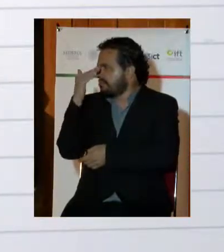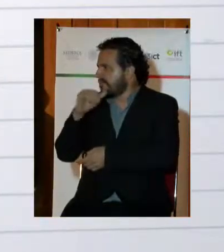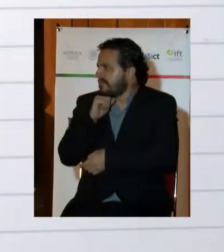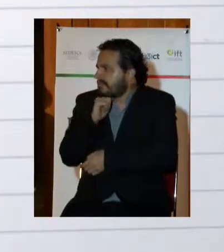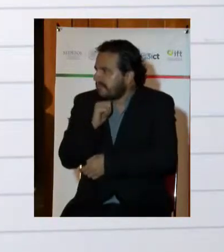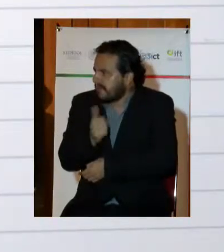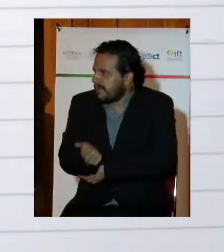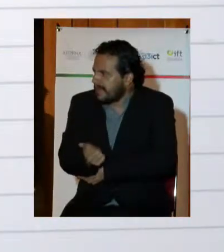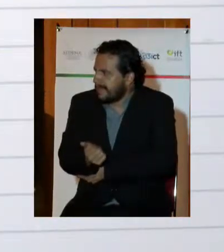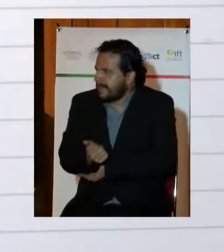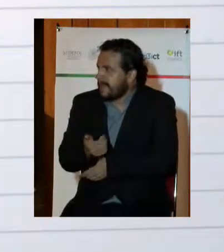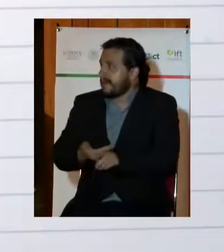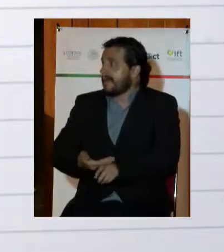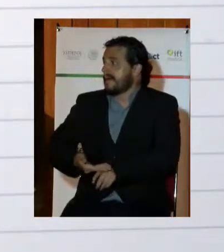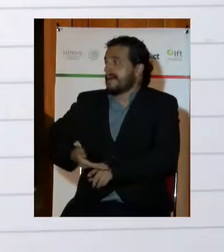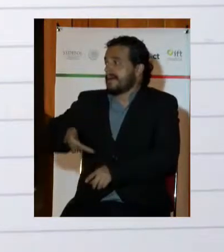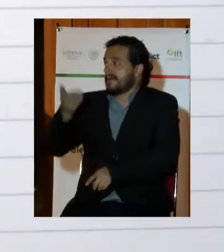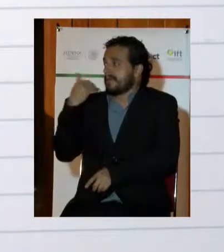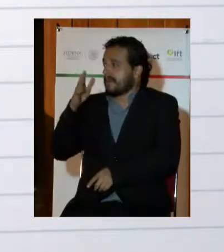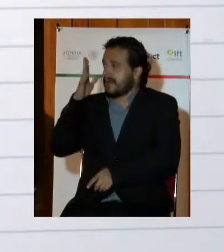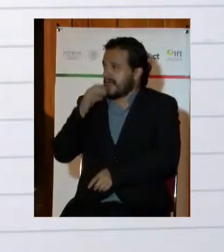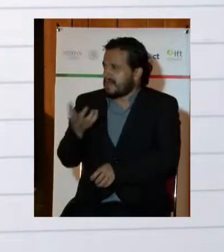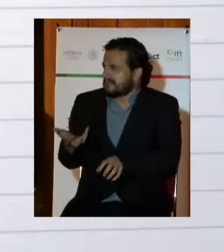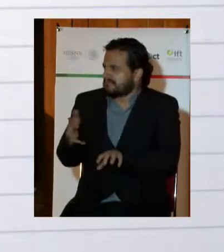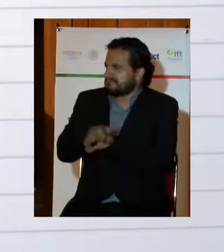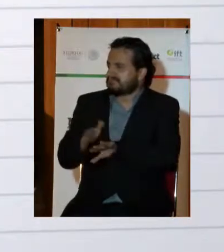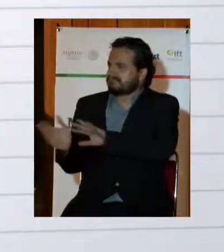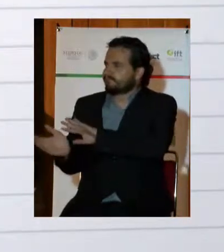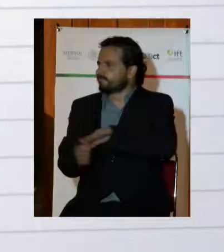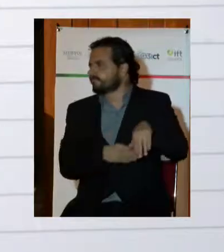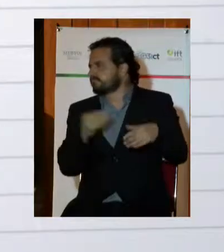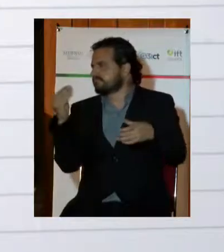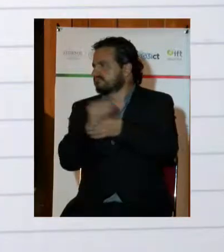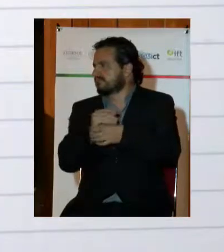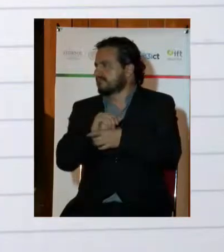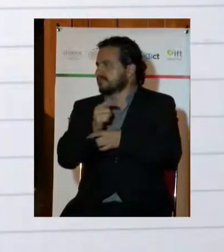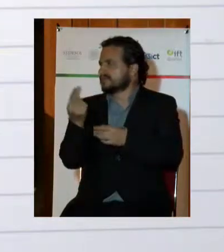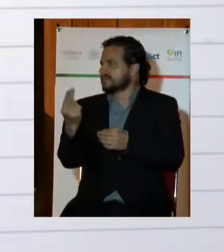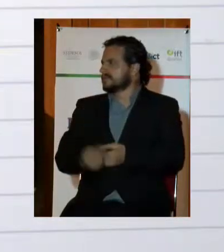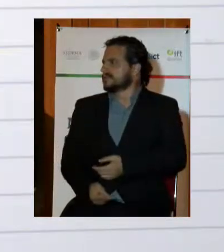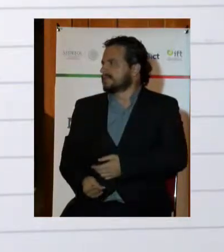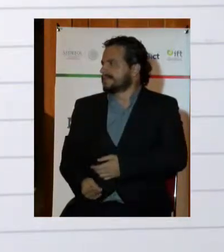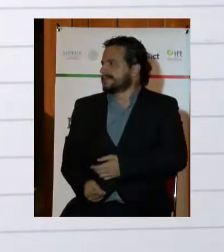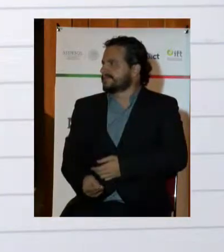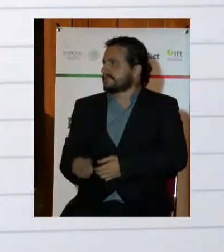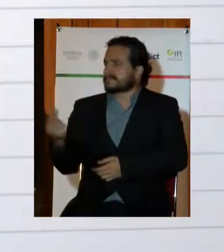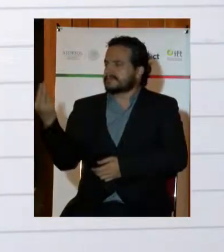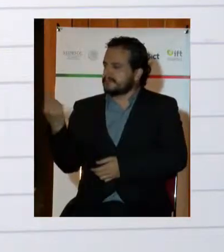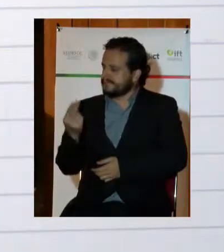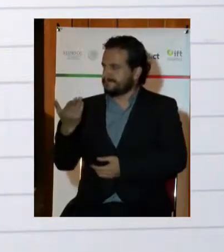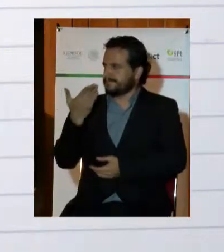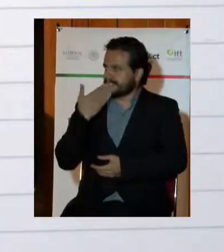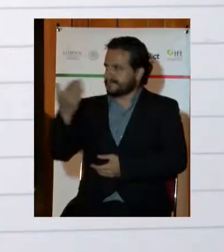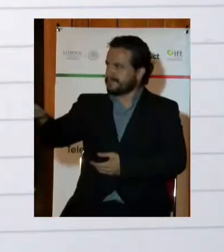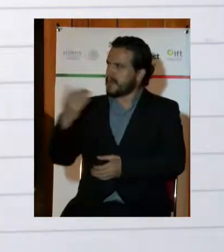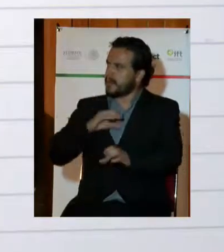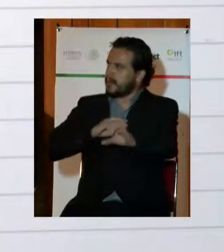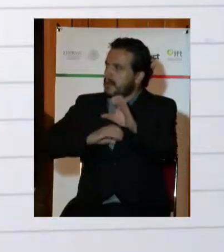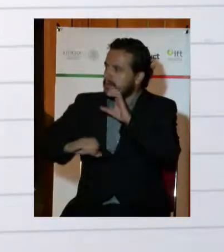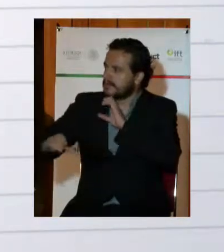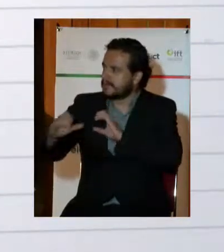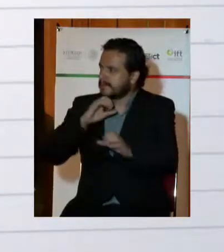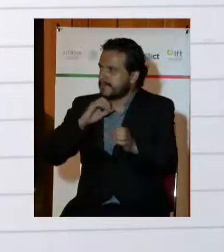Entonces, aquí yo creo que de este esfuerzo, lo más importante es comunicar a nuestros vecinos, comunicar a la gente que